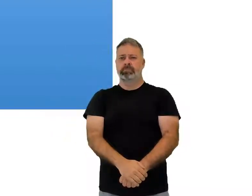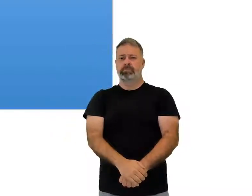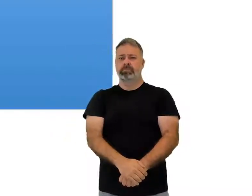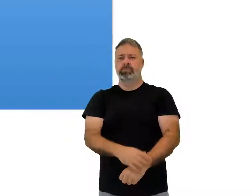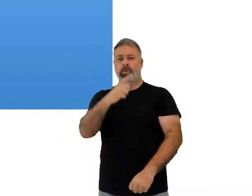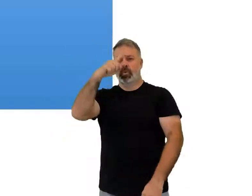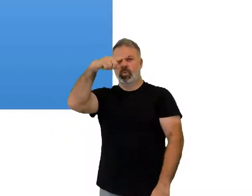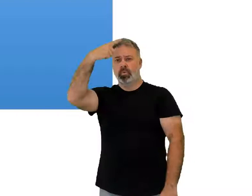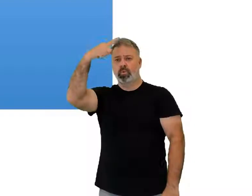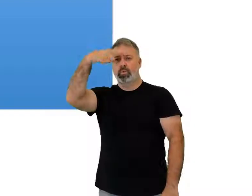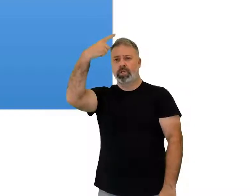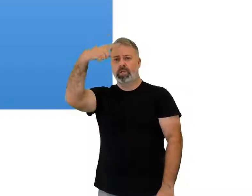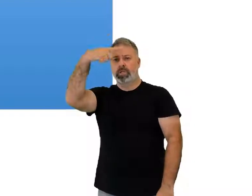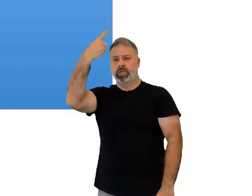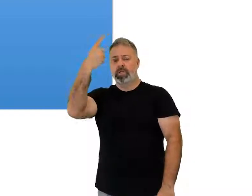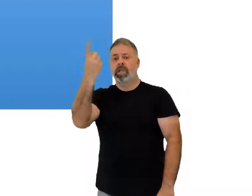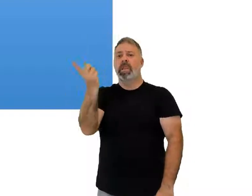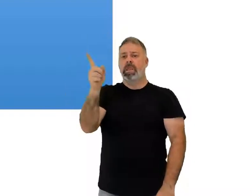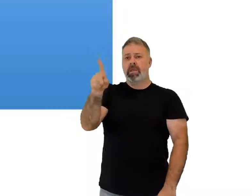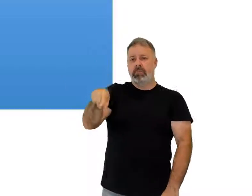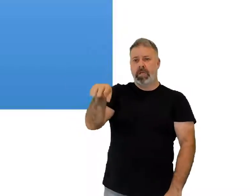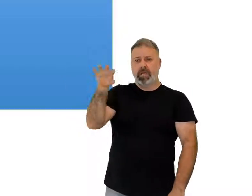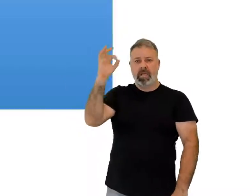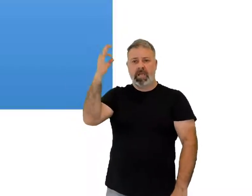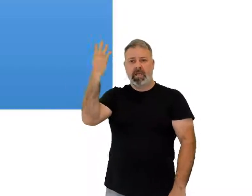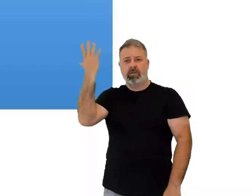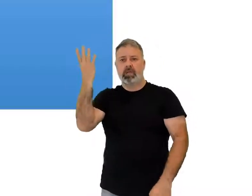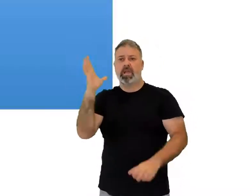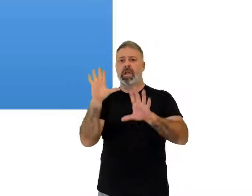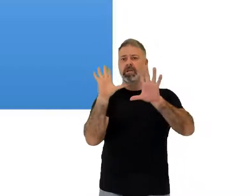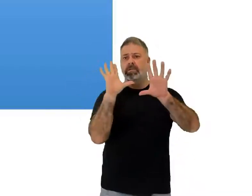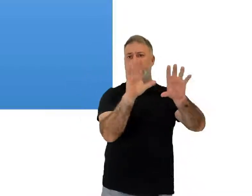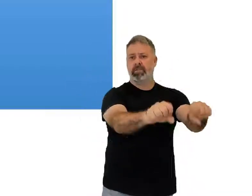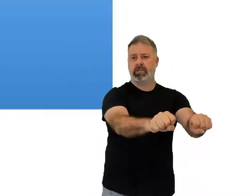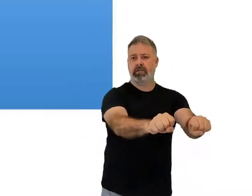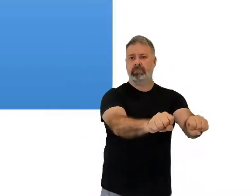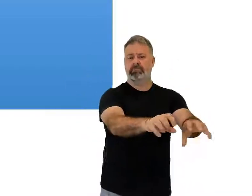cultura y la ideología de la dominación